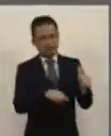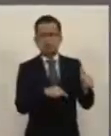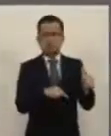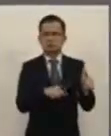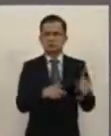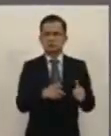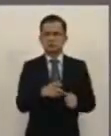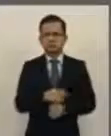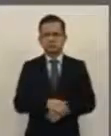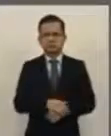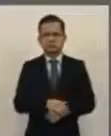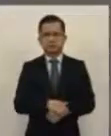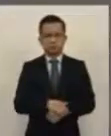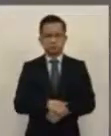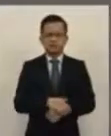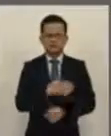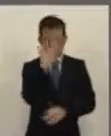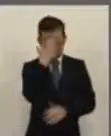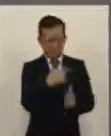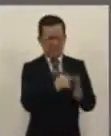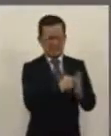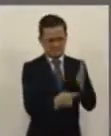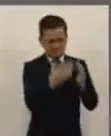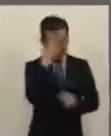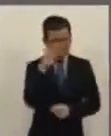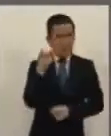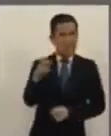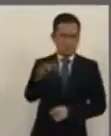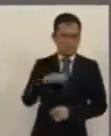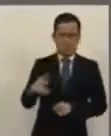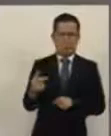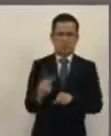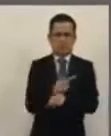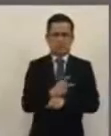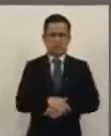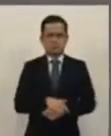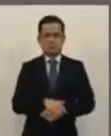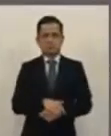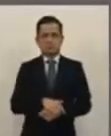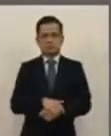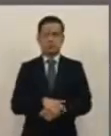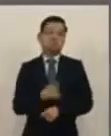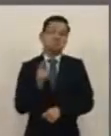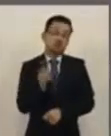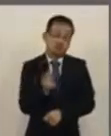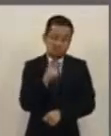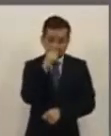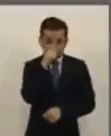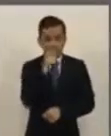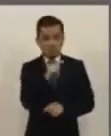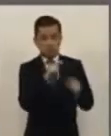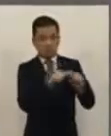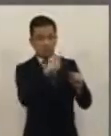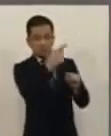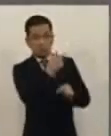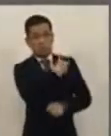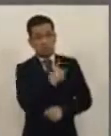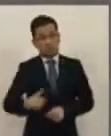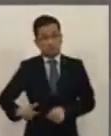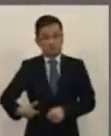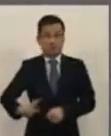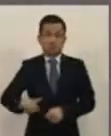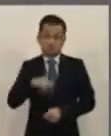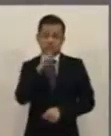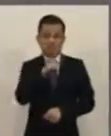que de ahí estaba pasando. Sin duda, entonces, el presidente de la República